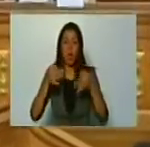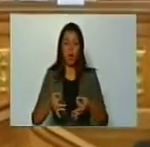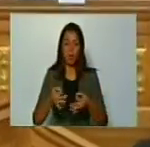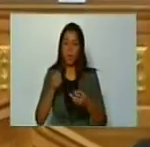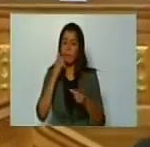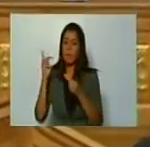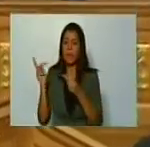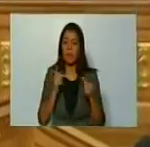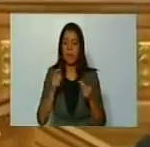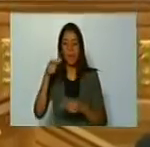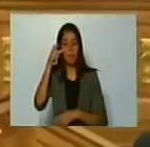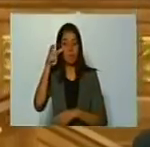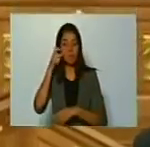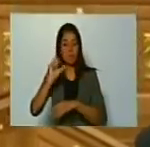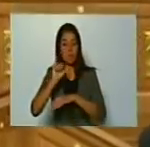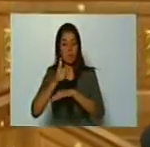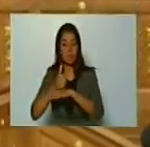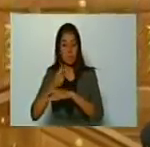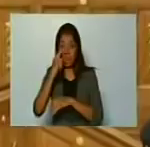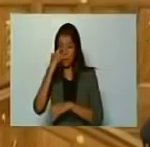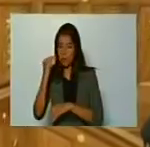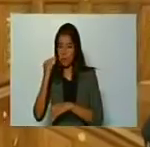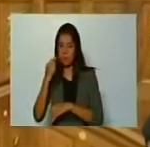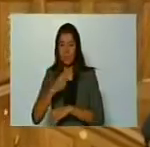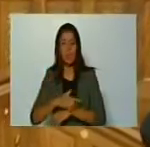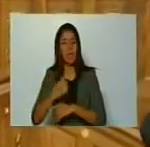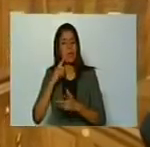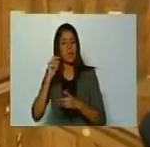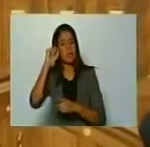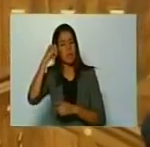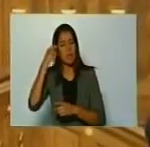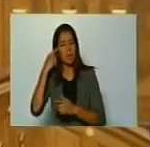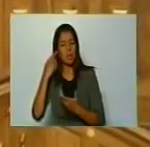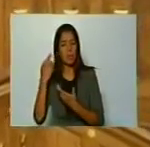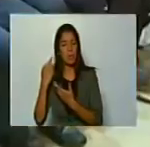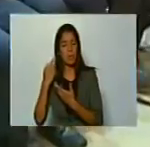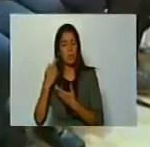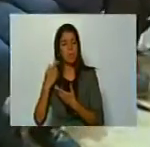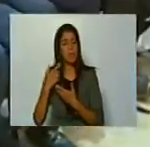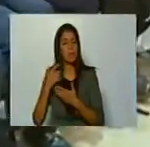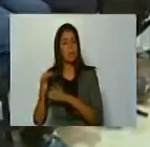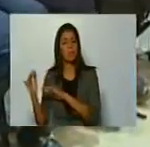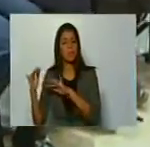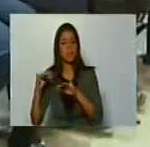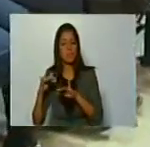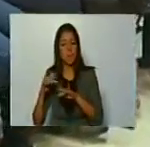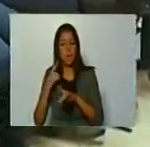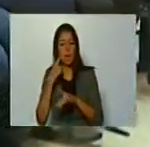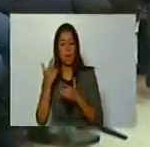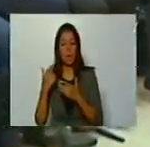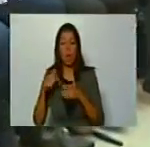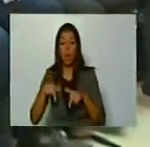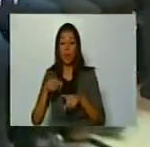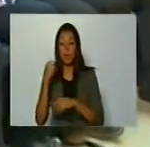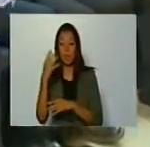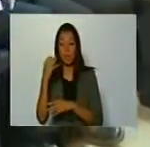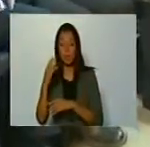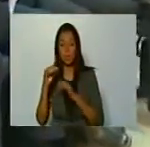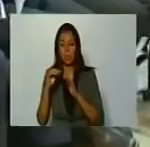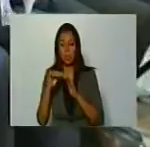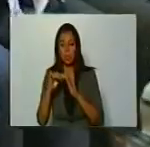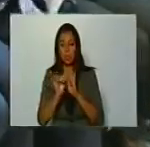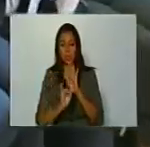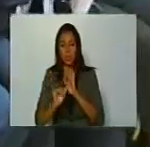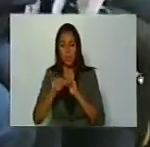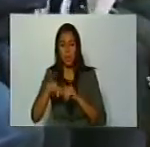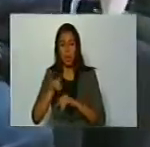bienvenida para William Saab. Sin embargo, retornamos nuevamente a lo que es el pleno de esta sesión ordinaria del lunes 6